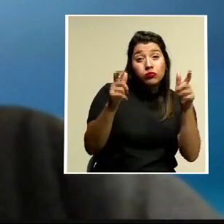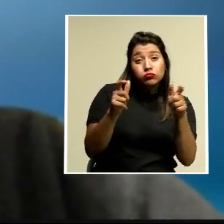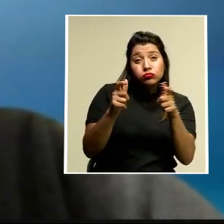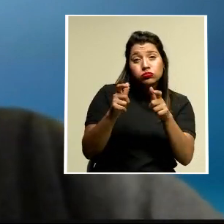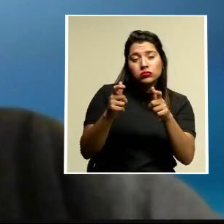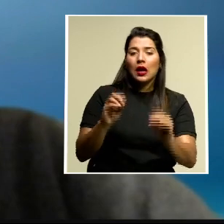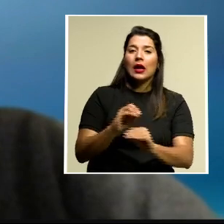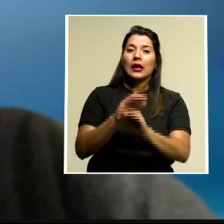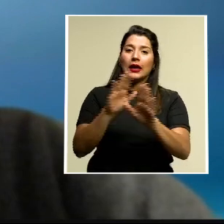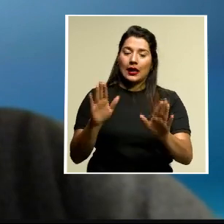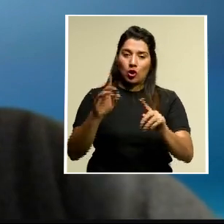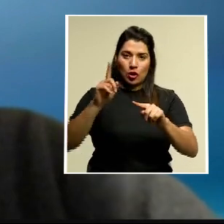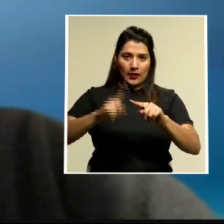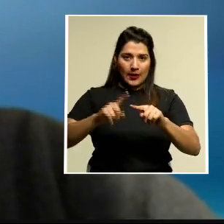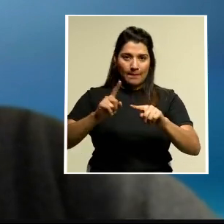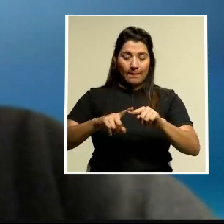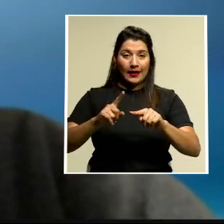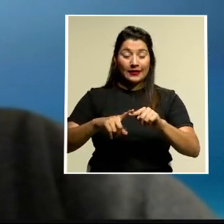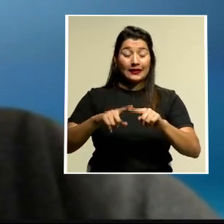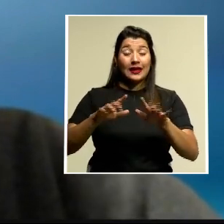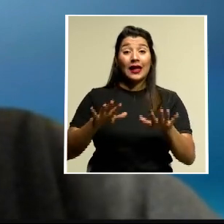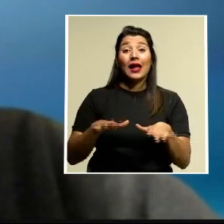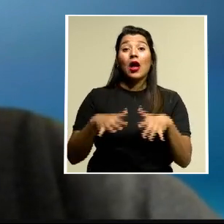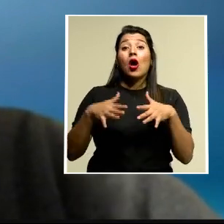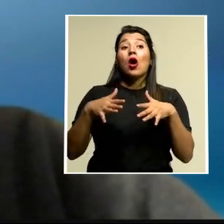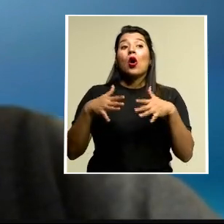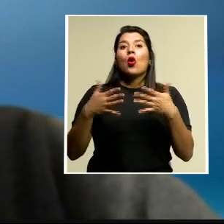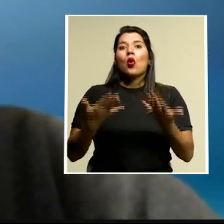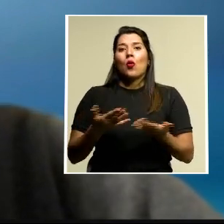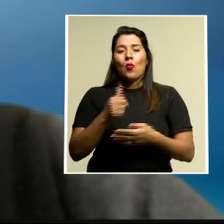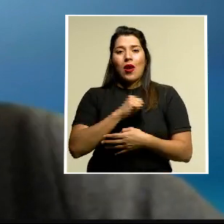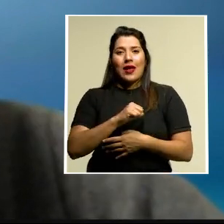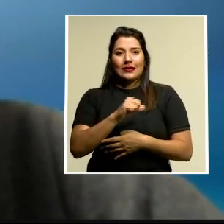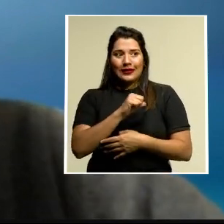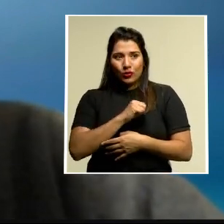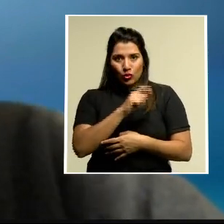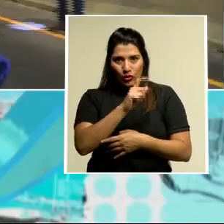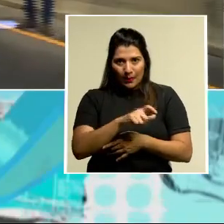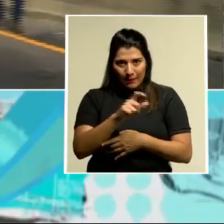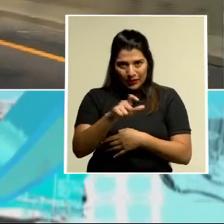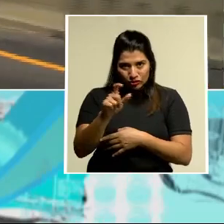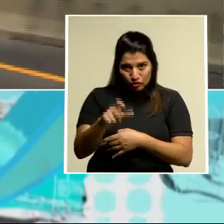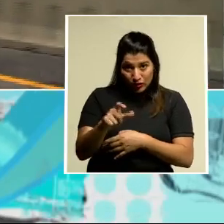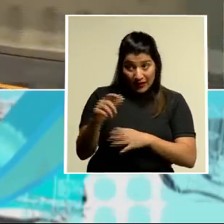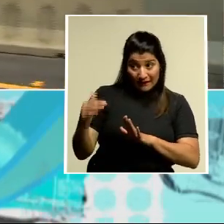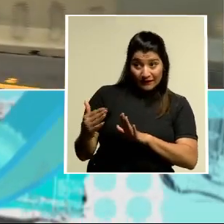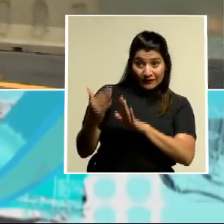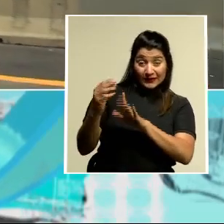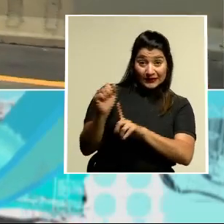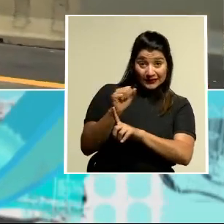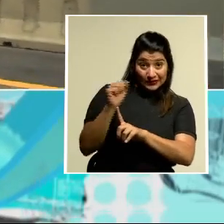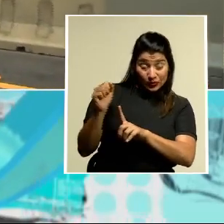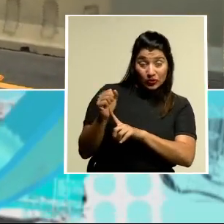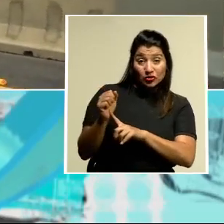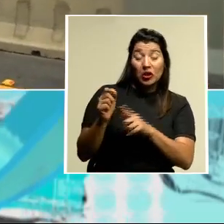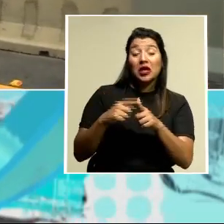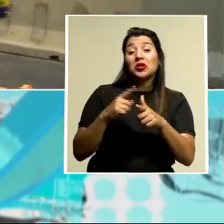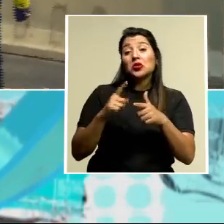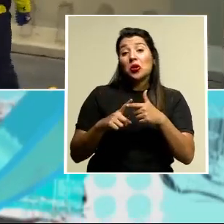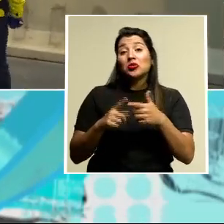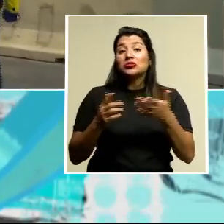para que igual no se puede descuidar las personas, la población, pero sí reconocer que sí ha habido una disminución que